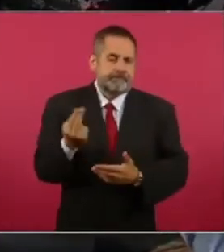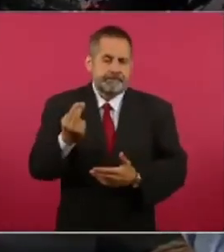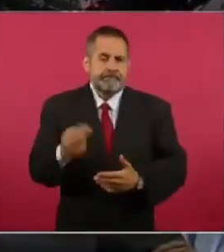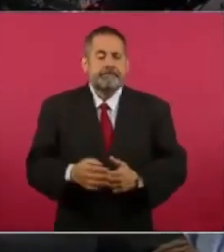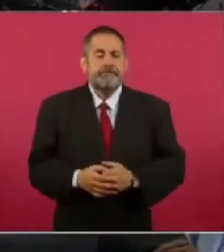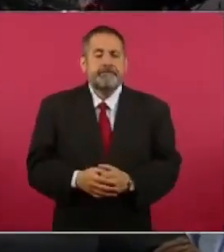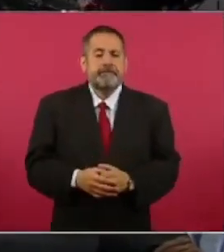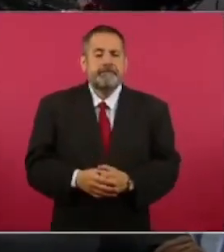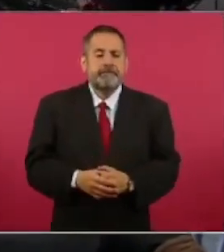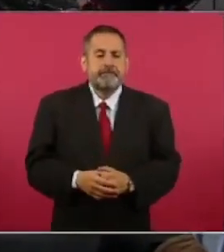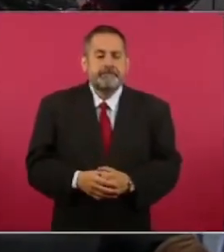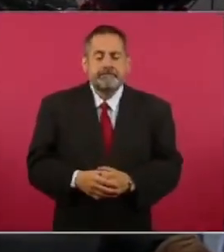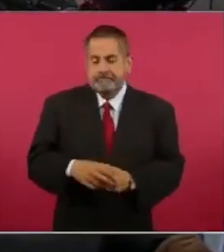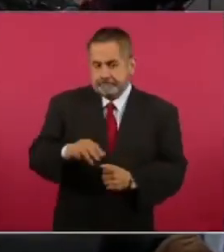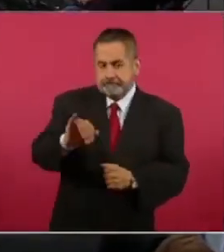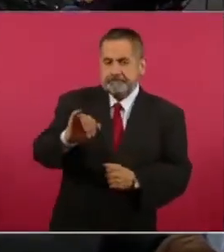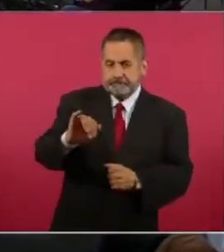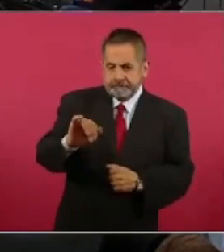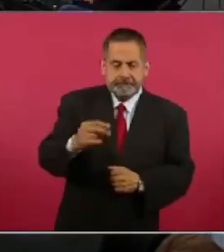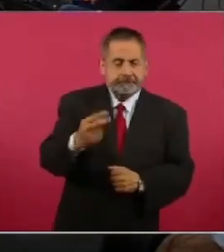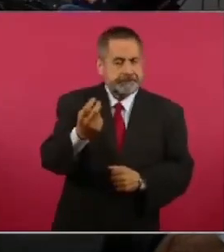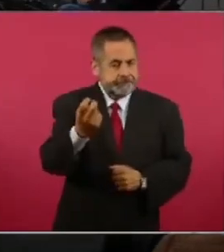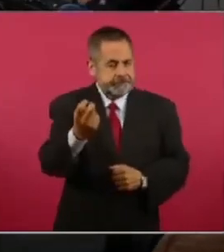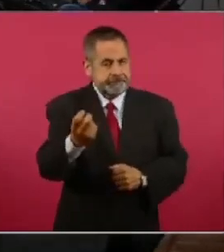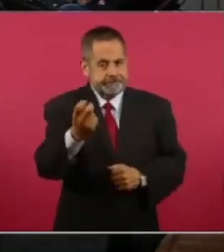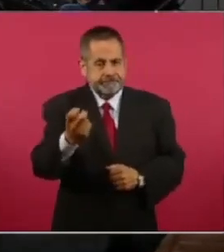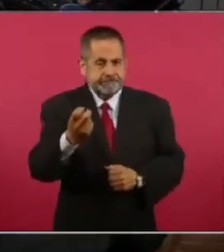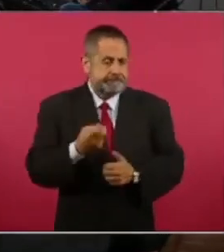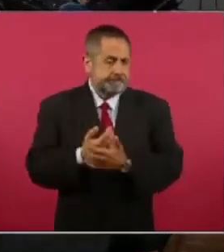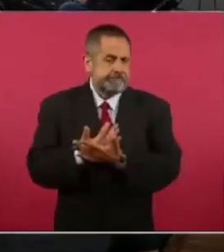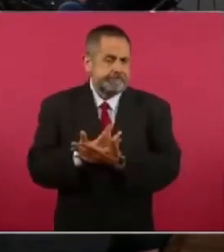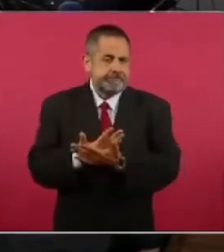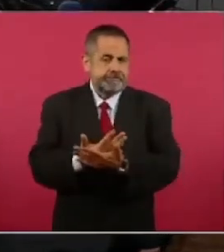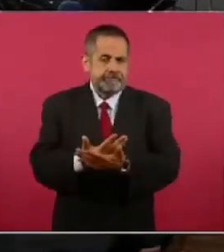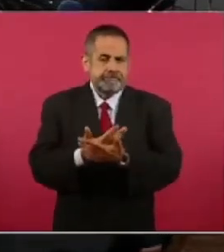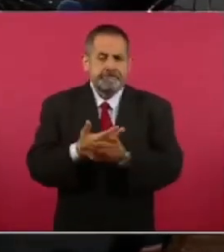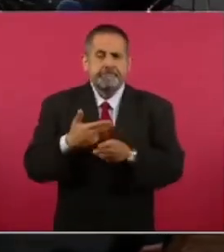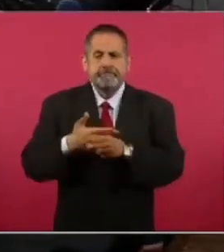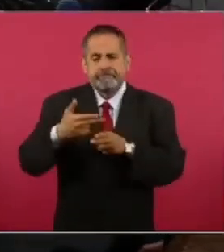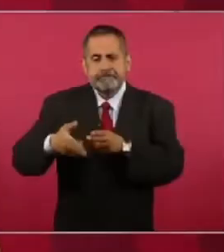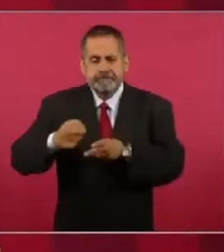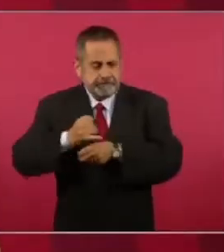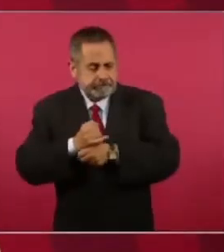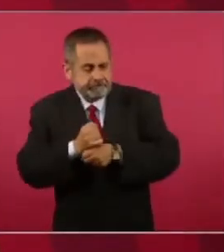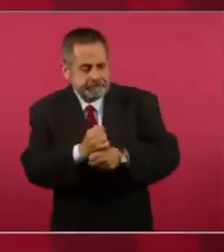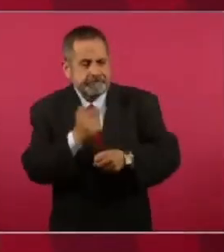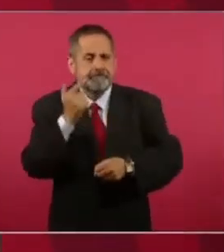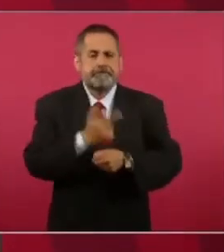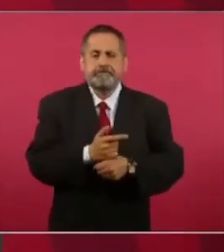Sí, por eso vamos a esperar a que se haga la investigación.